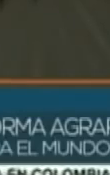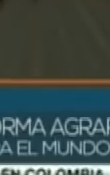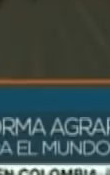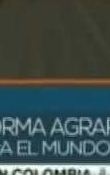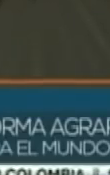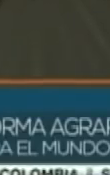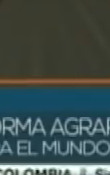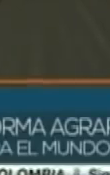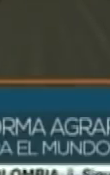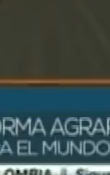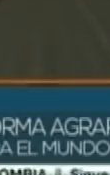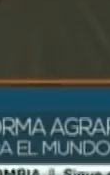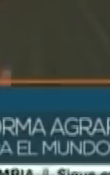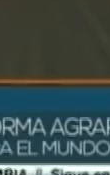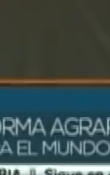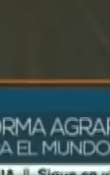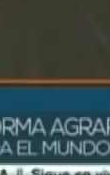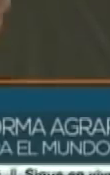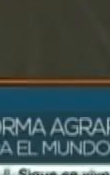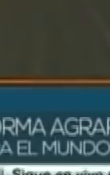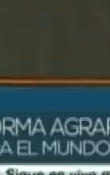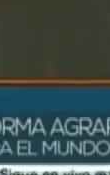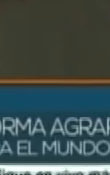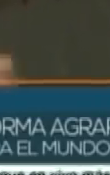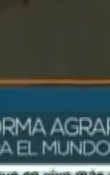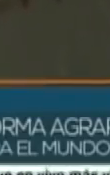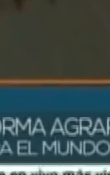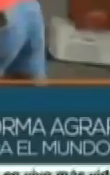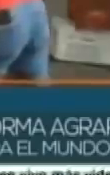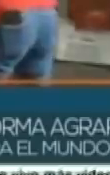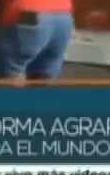es repartir alimentos saludables para todo el mundo.